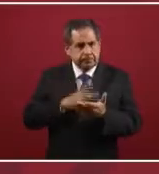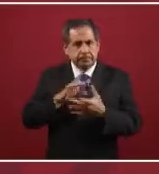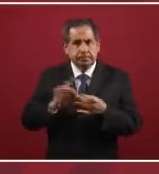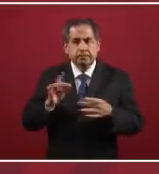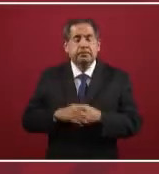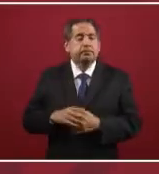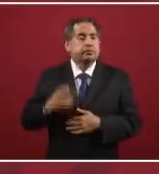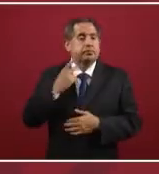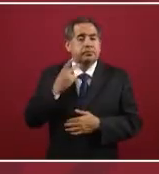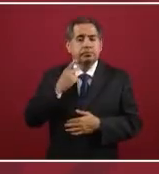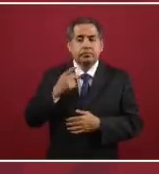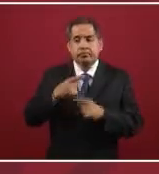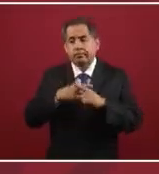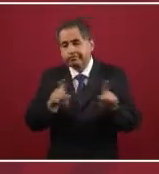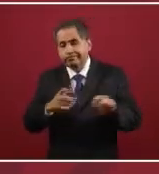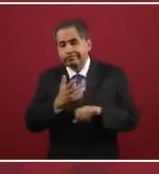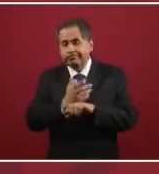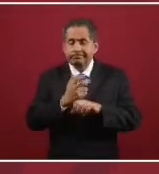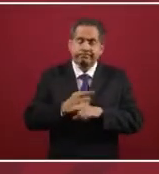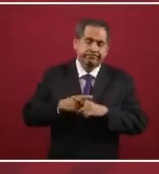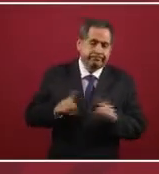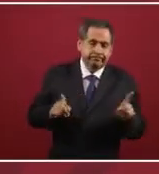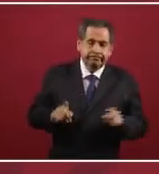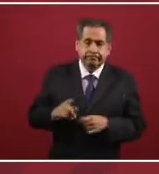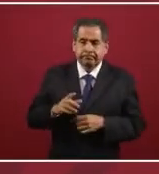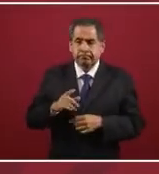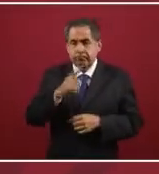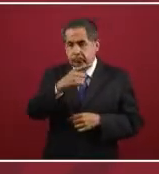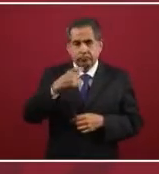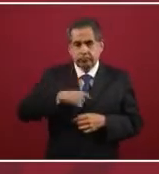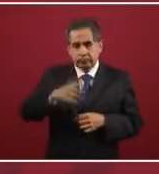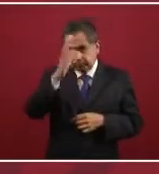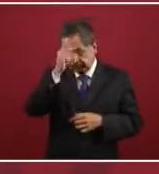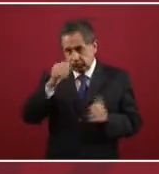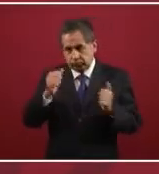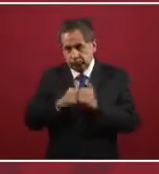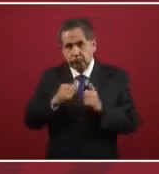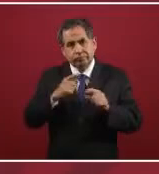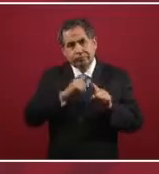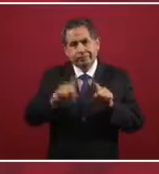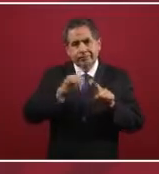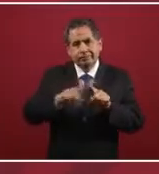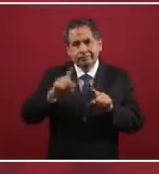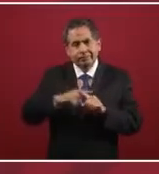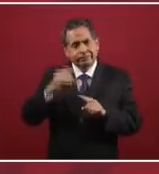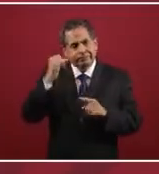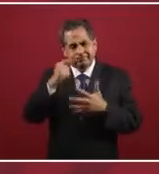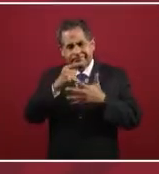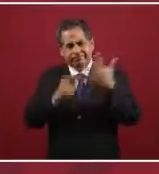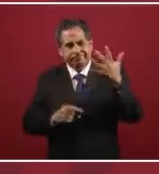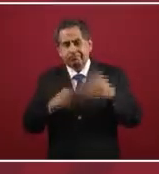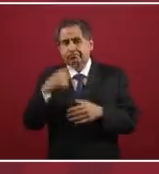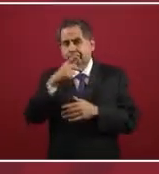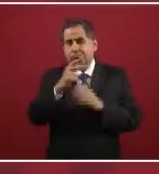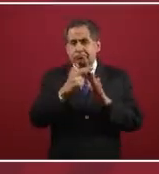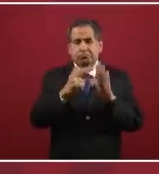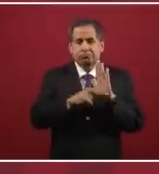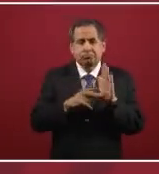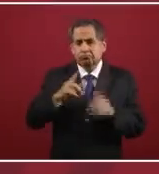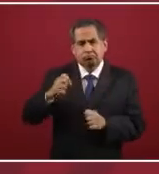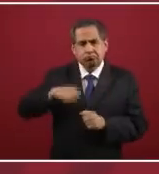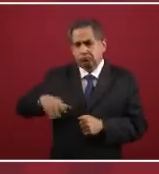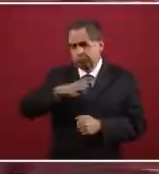tiene una política distinta a la de Estados Unidos y no coincidimos con muchas o varias o casi todas las medidas que han venido